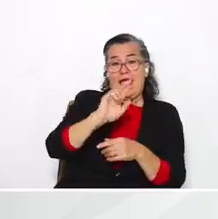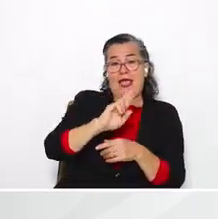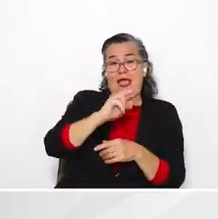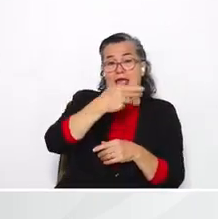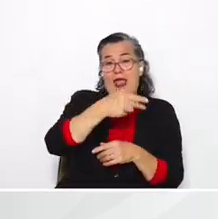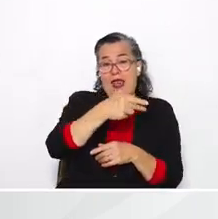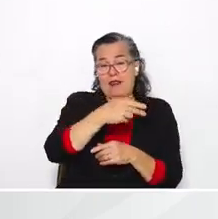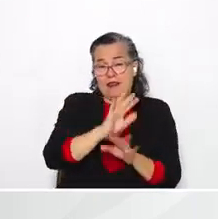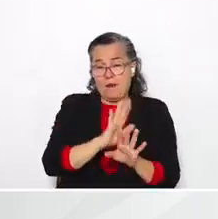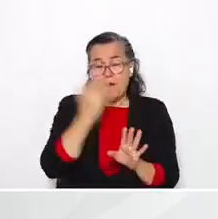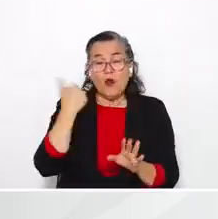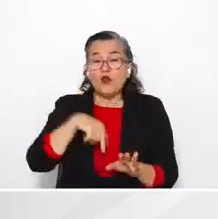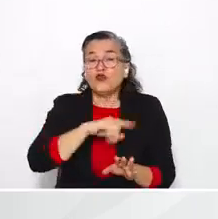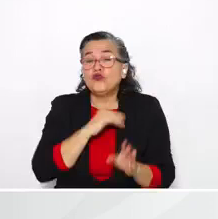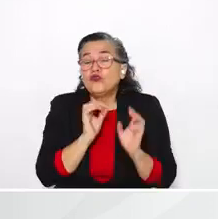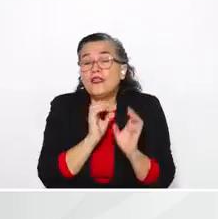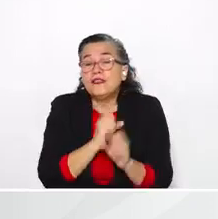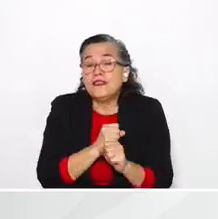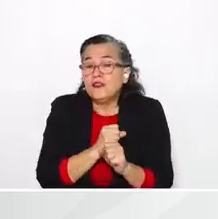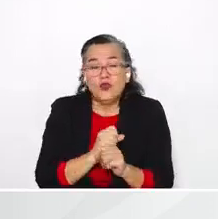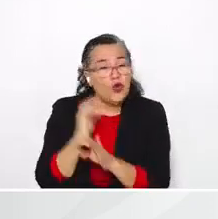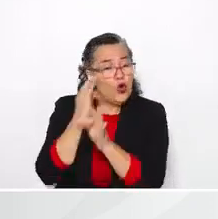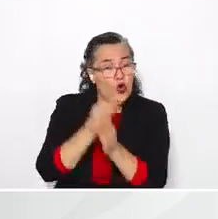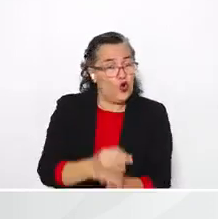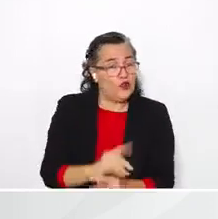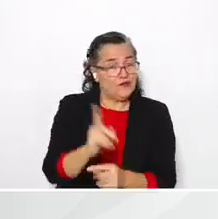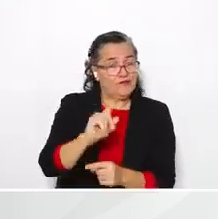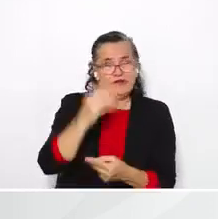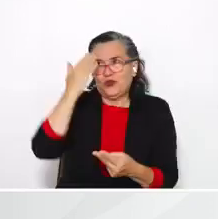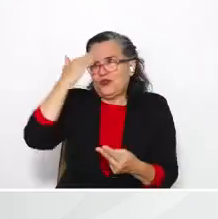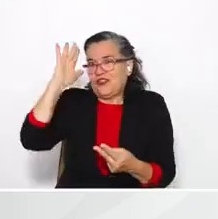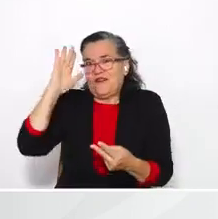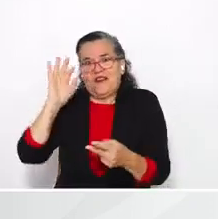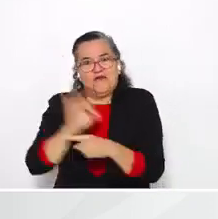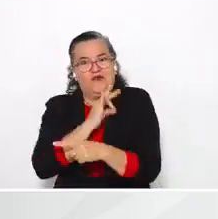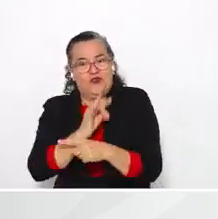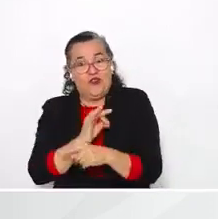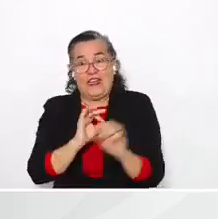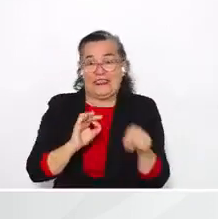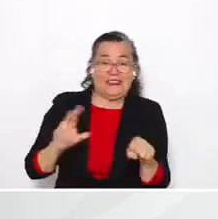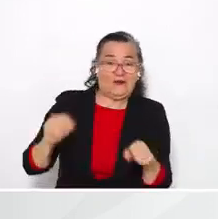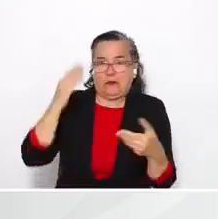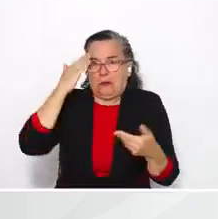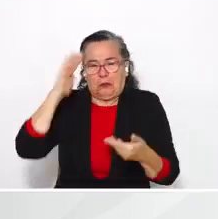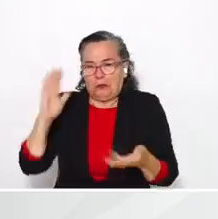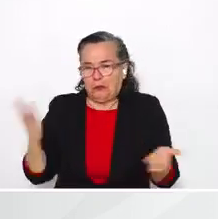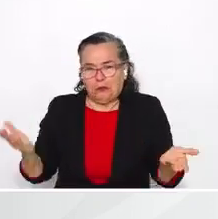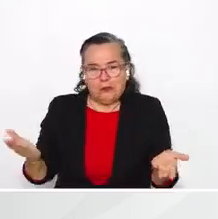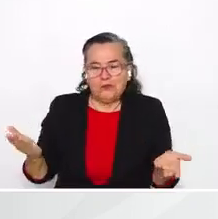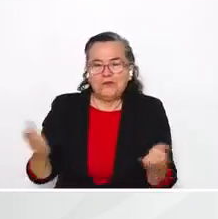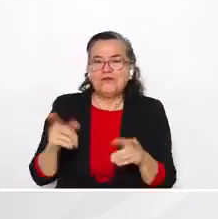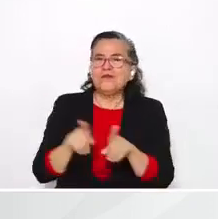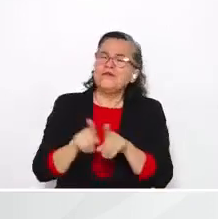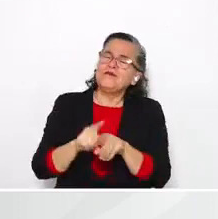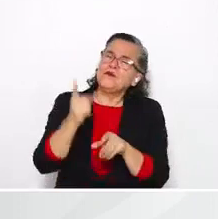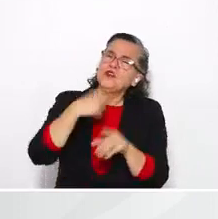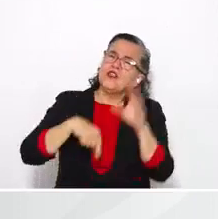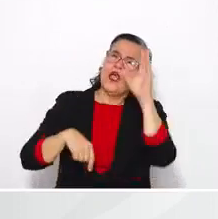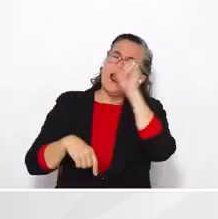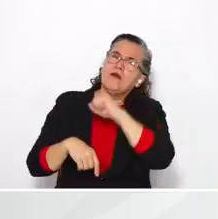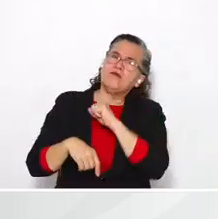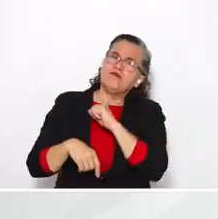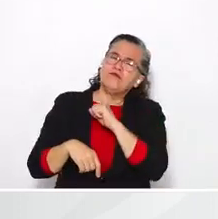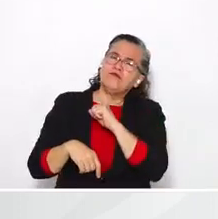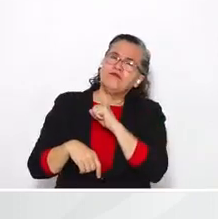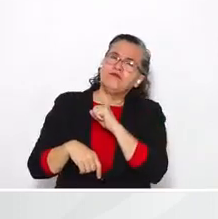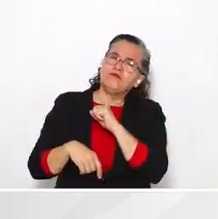era algo que no era tradicional, no sabíamos cómo iba a funcionar. Y nosotros nos dimos cuenta,